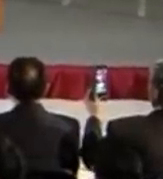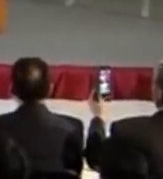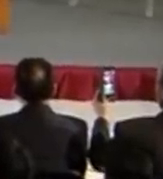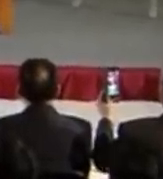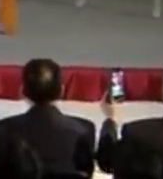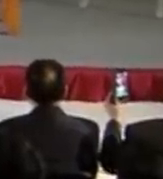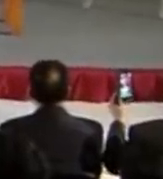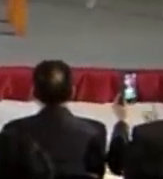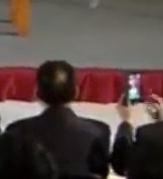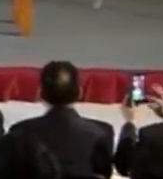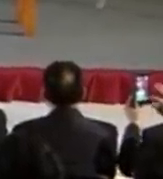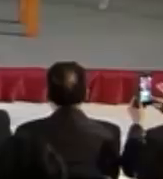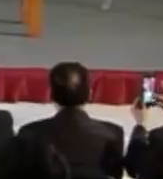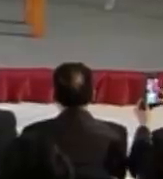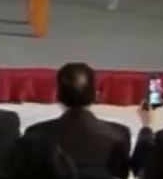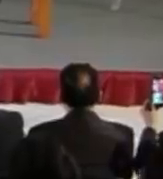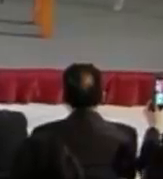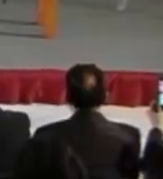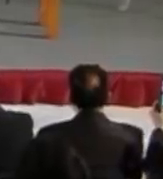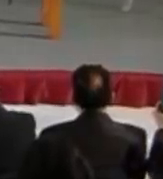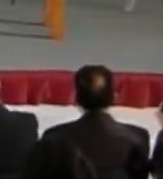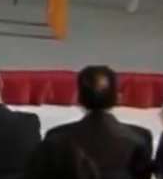Bueno,